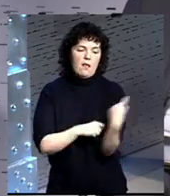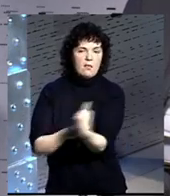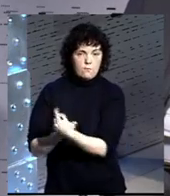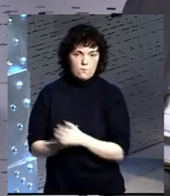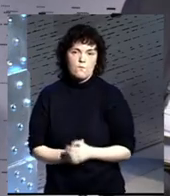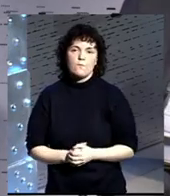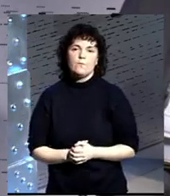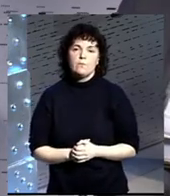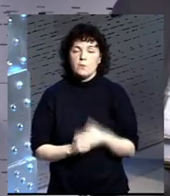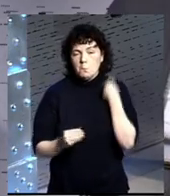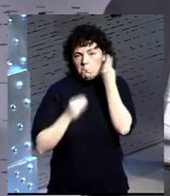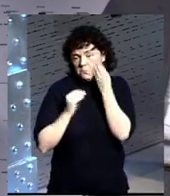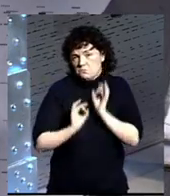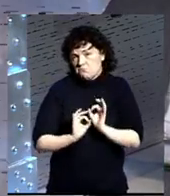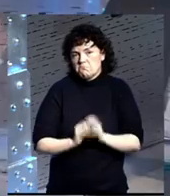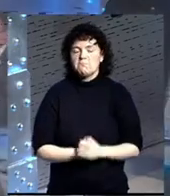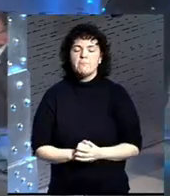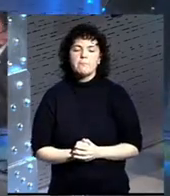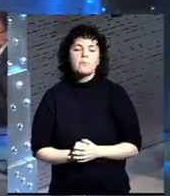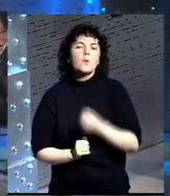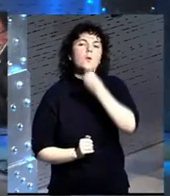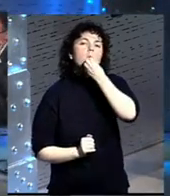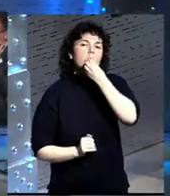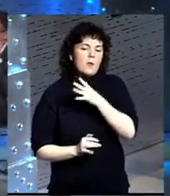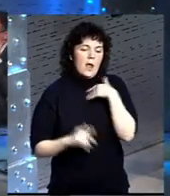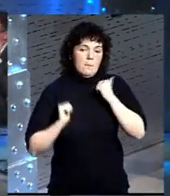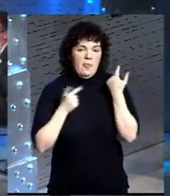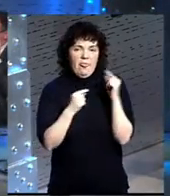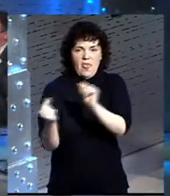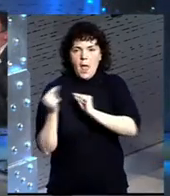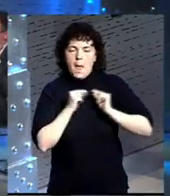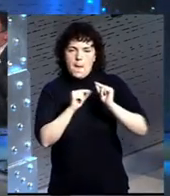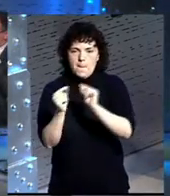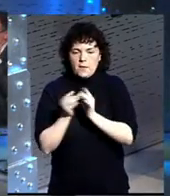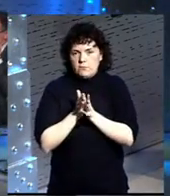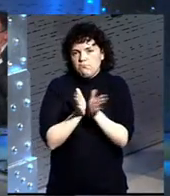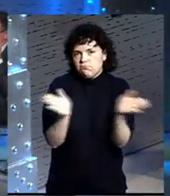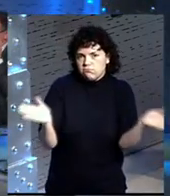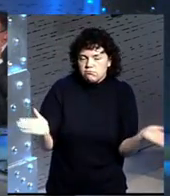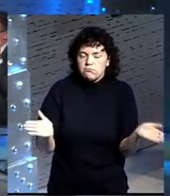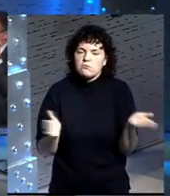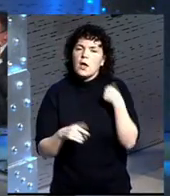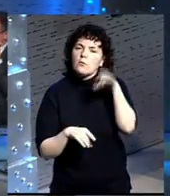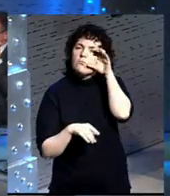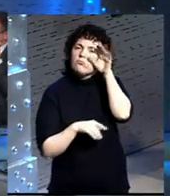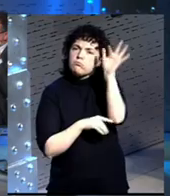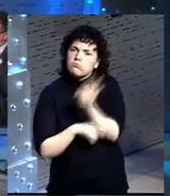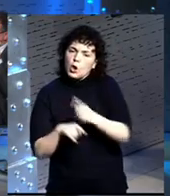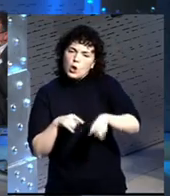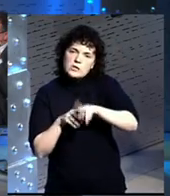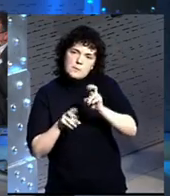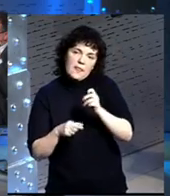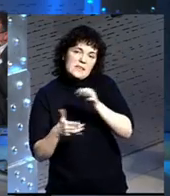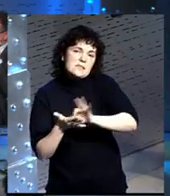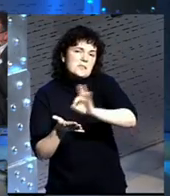Creo que es un poco... Muy bien, vamos a entrar en un debate ya un poquito más amplio, más específico. Hemos escuchado algunas cosas a propósito de los servicios